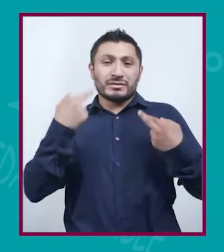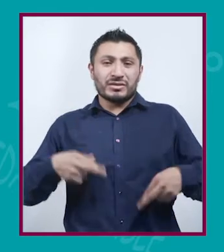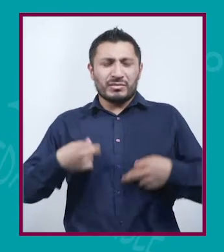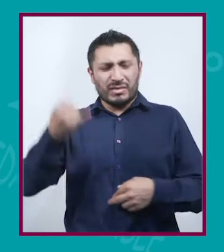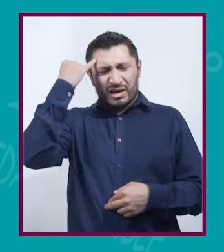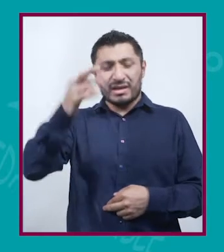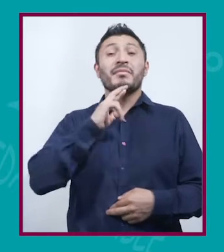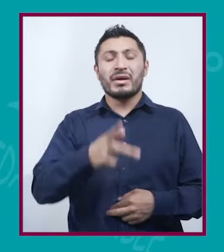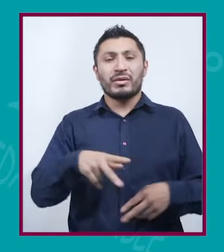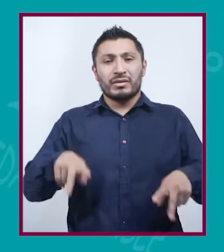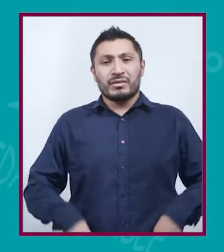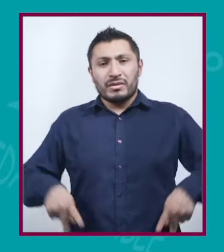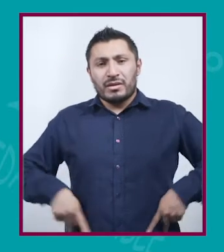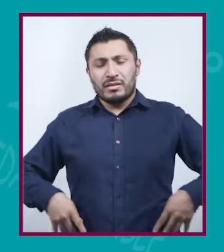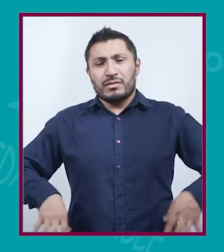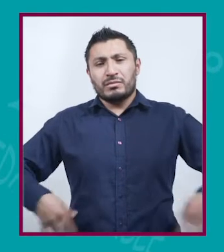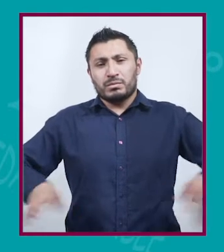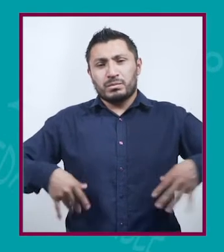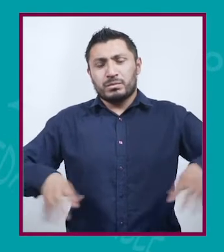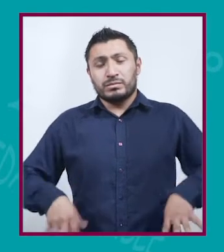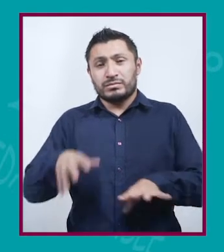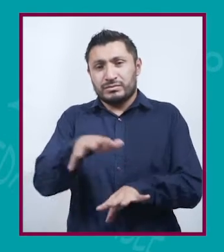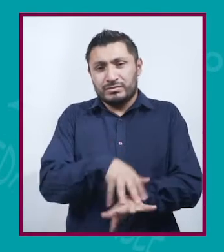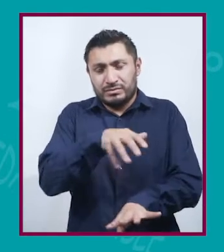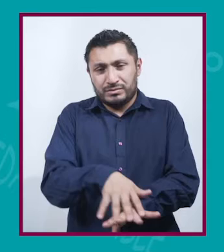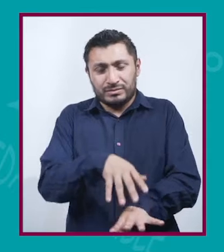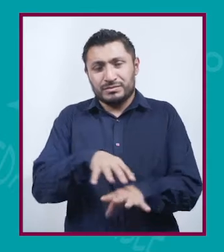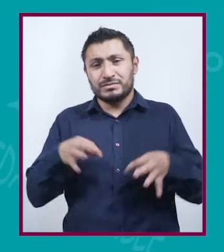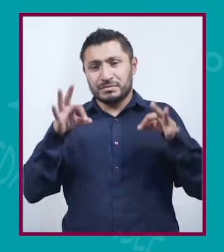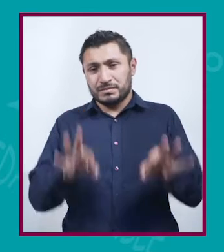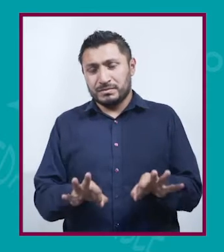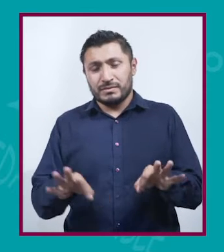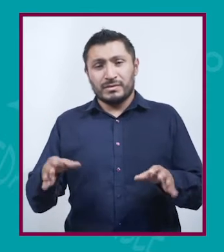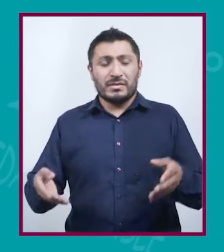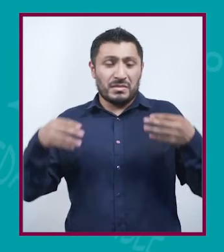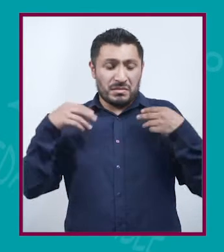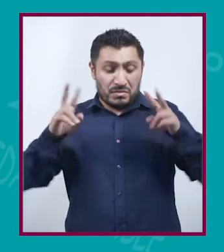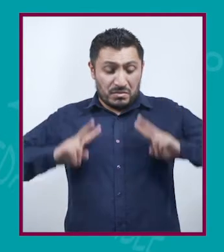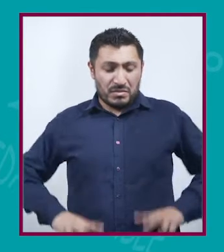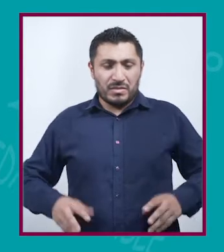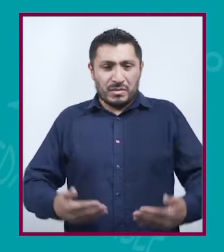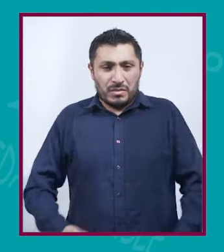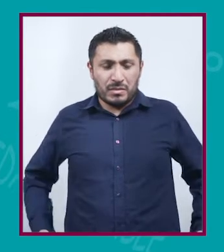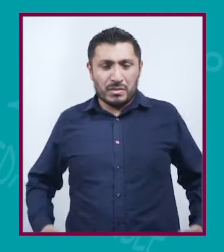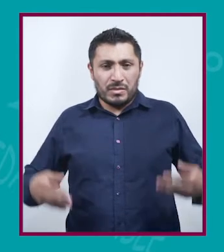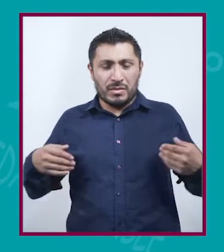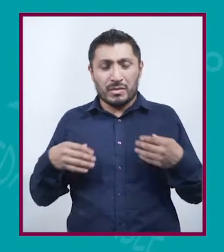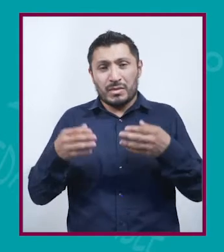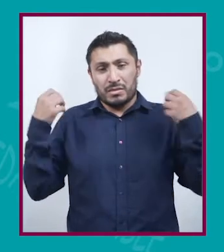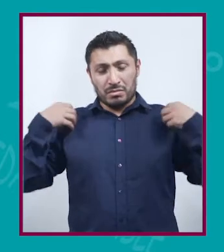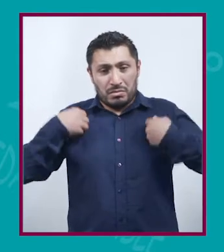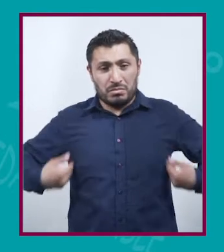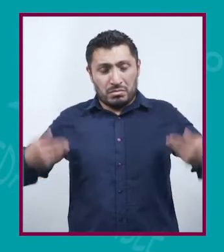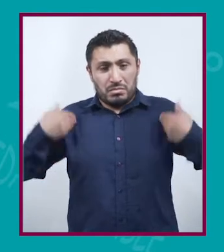racional: pantalones sueltos fruncidos en los tobillos, acompañados por un vestido corto o una falda y chaleco, aunque